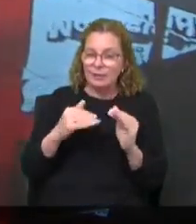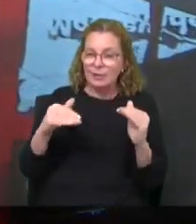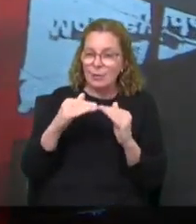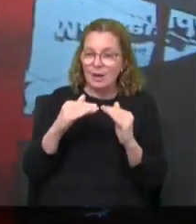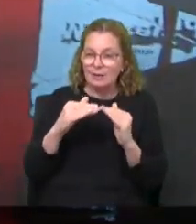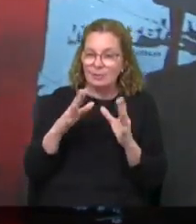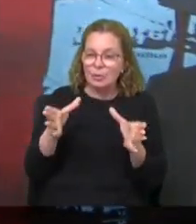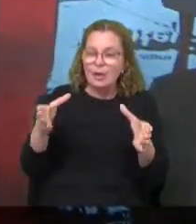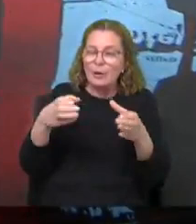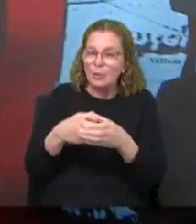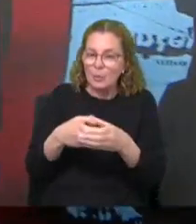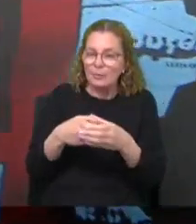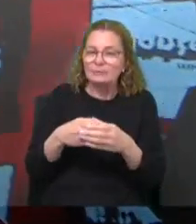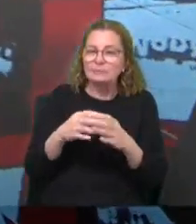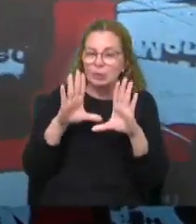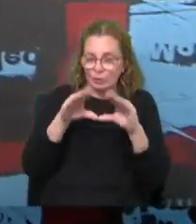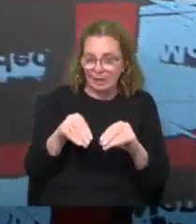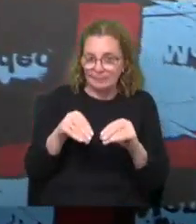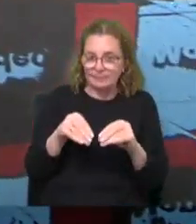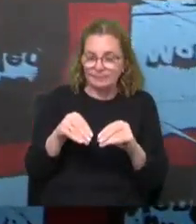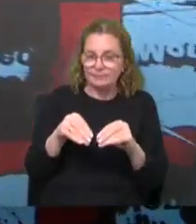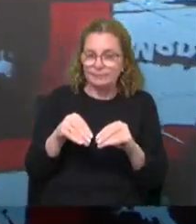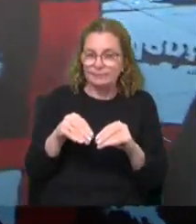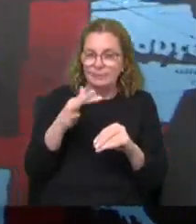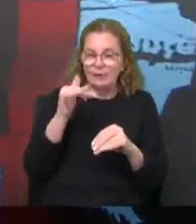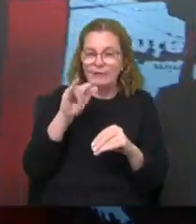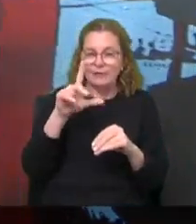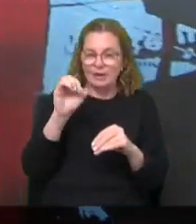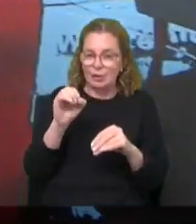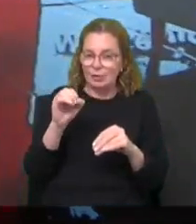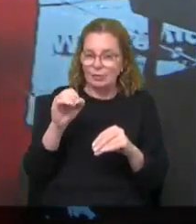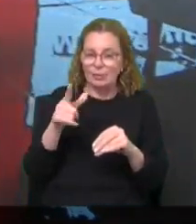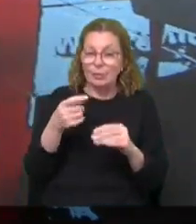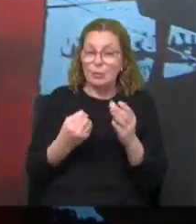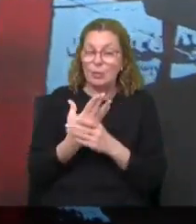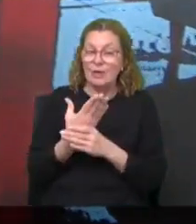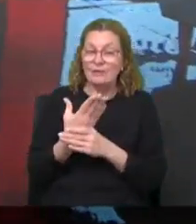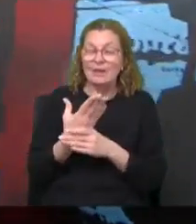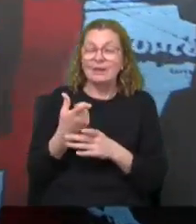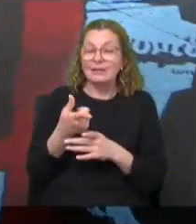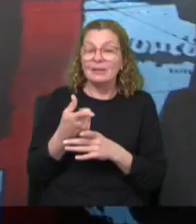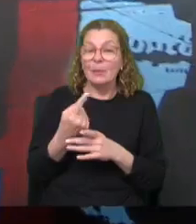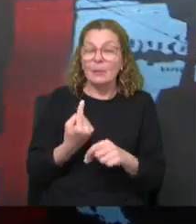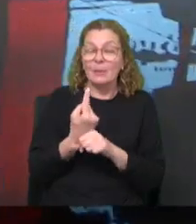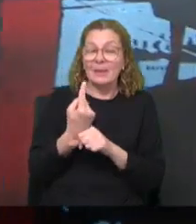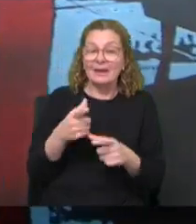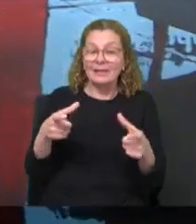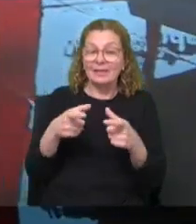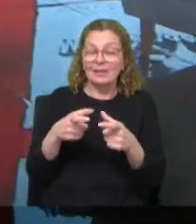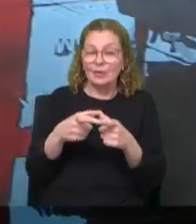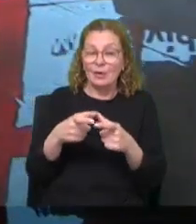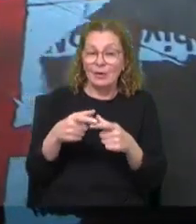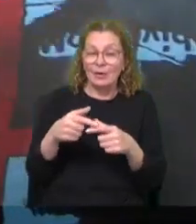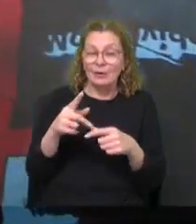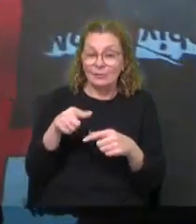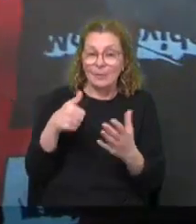atrapa de la banda. De una. Sí, total. Total, muy Filo tiene su estilo. Filo es una banda nueva. Filo tiene su primer disco en la calle y lo va a